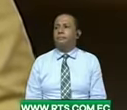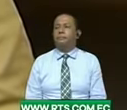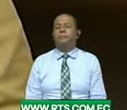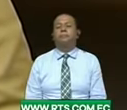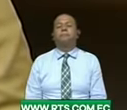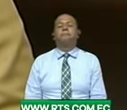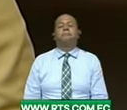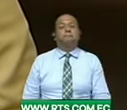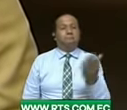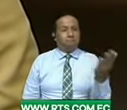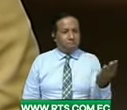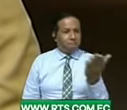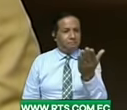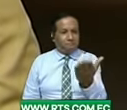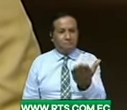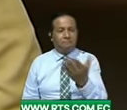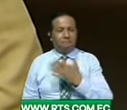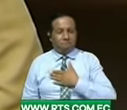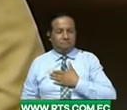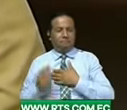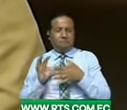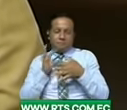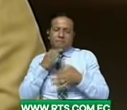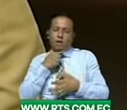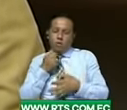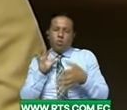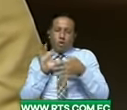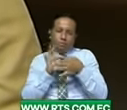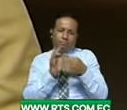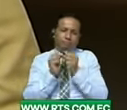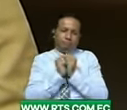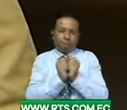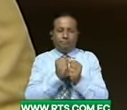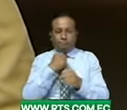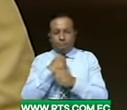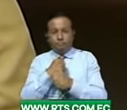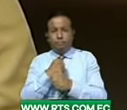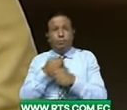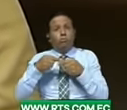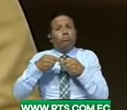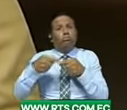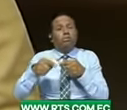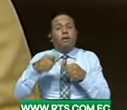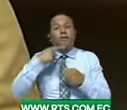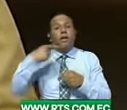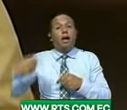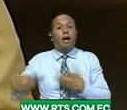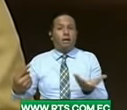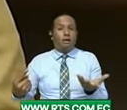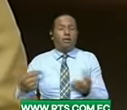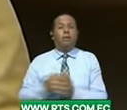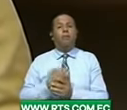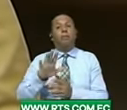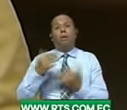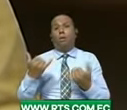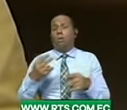Adriana, Ana, Lee, un gusto poder acompañarlas hasta hora de la noche, previo a un feriado. Sin embargo, la delincuencia